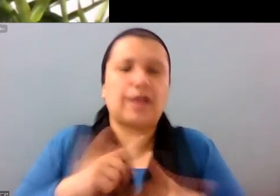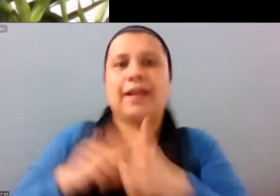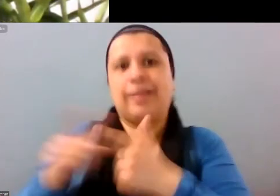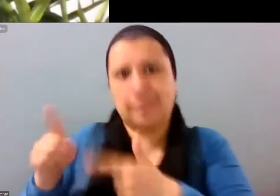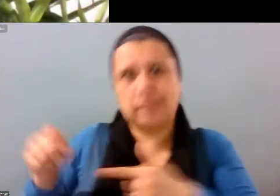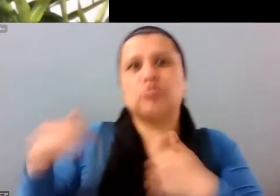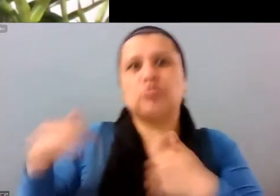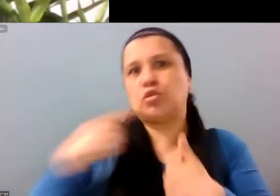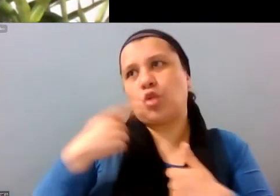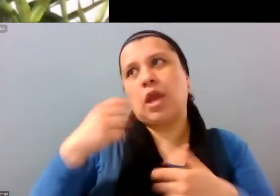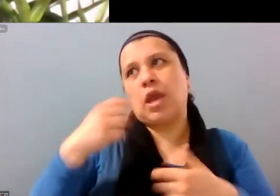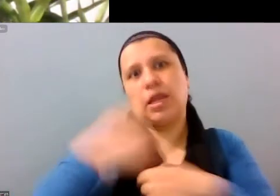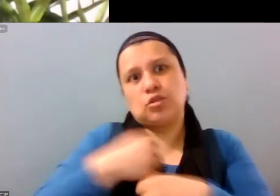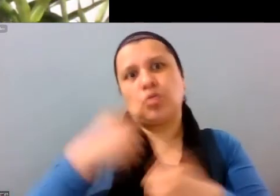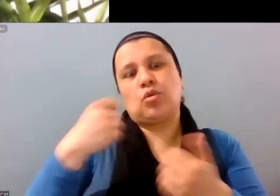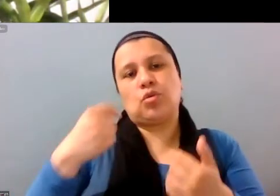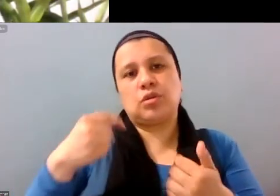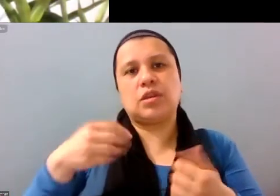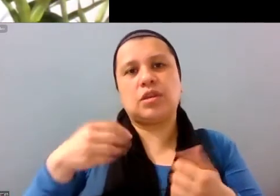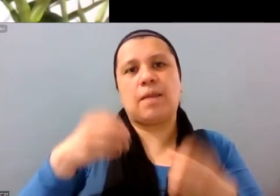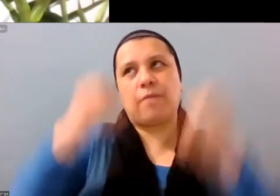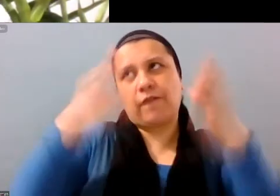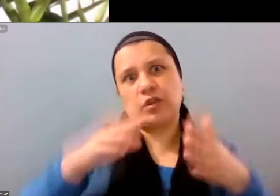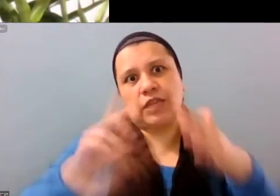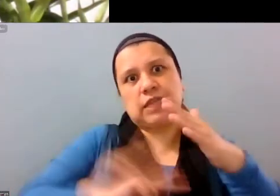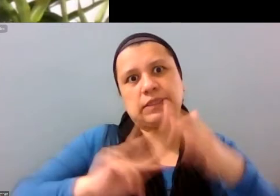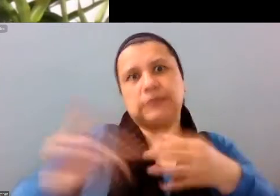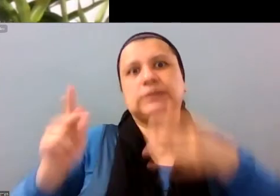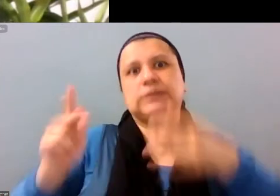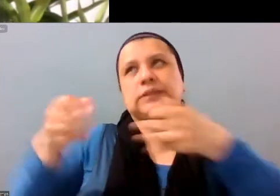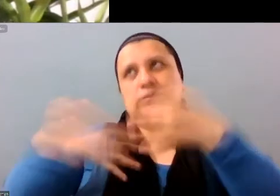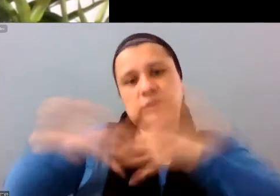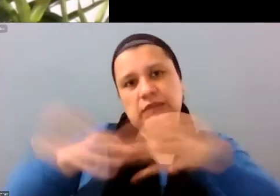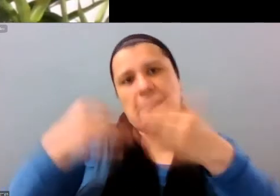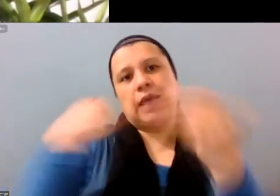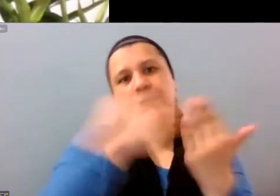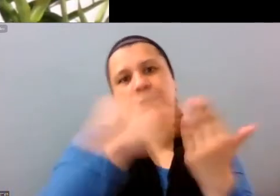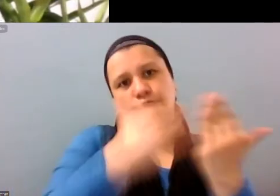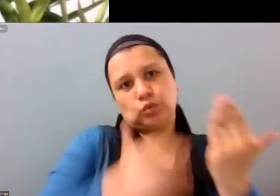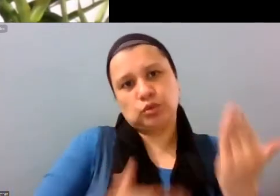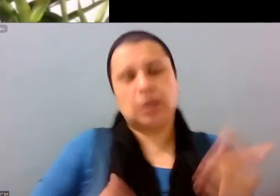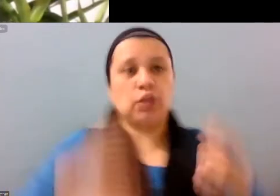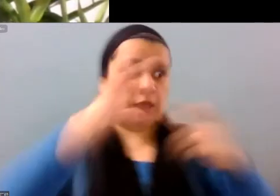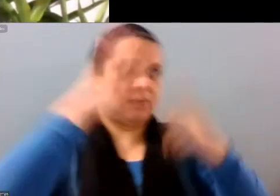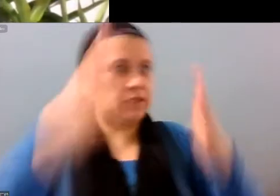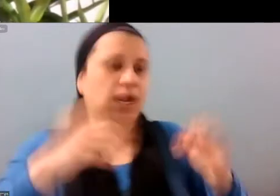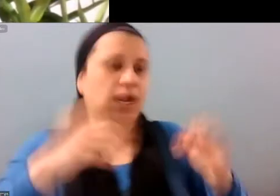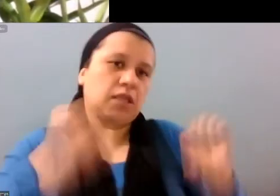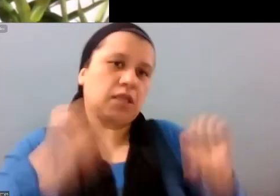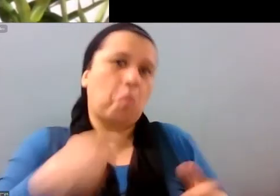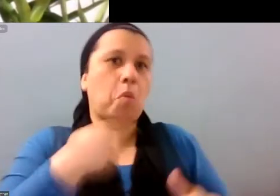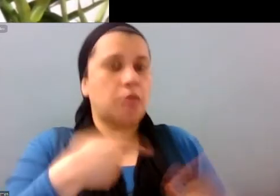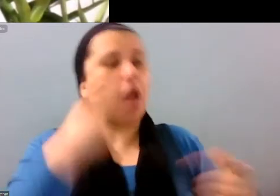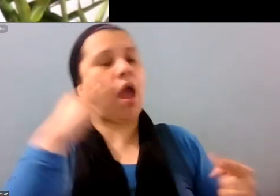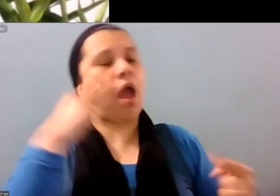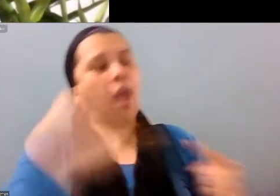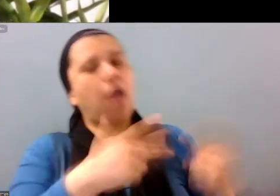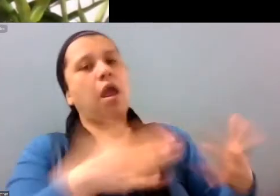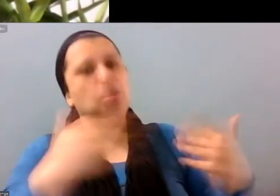hecho es esto ahora la docente le puede explicar al especialista yo lo que he hecho es esto y el especialista bueno conociendo ese punto de vista le puede dar algunas